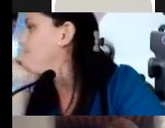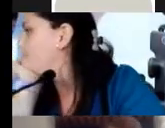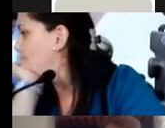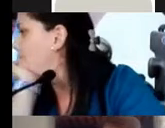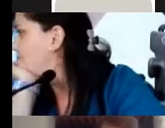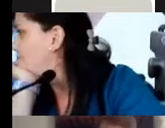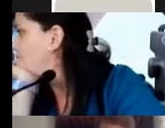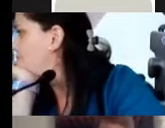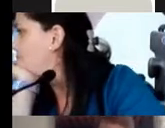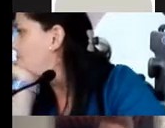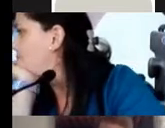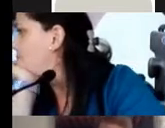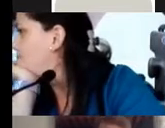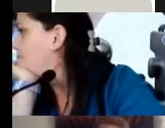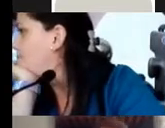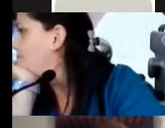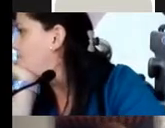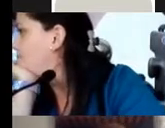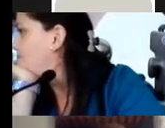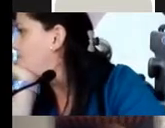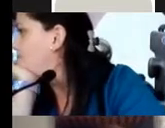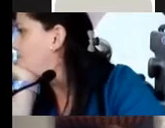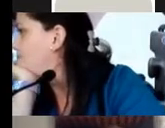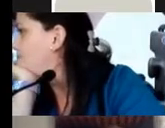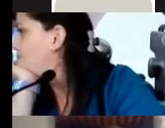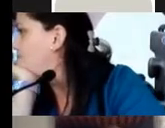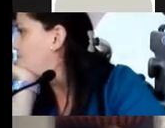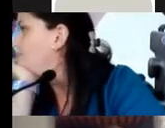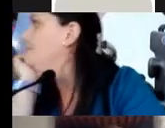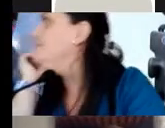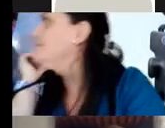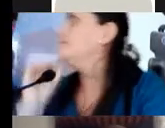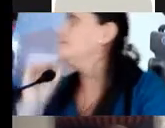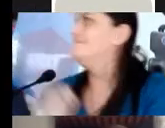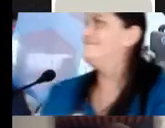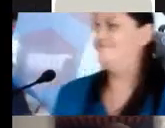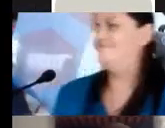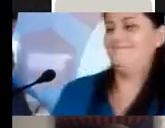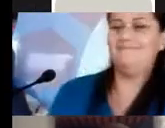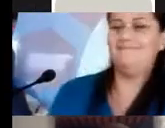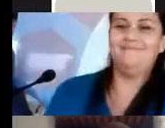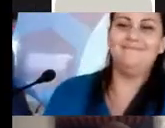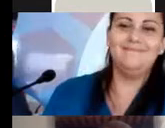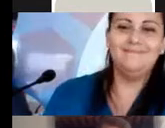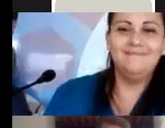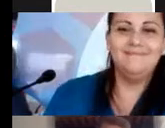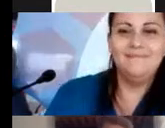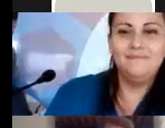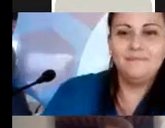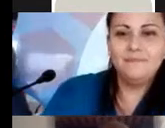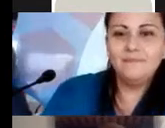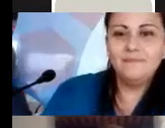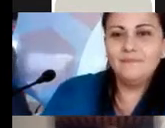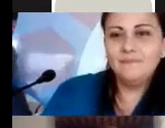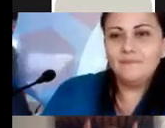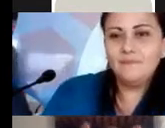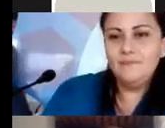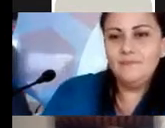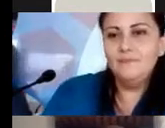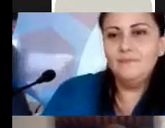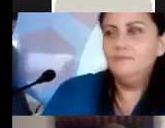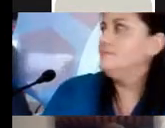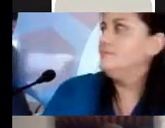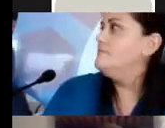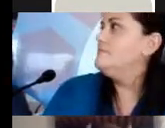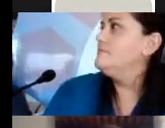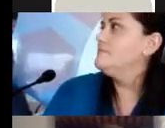bien que tiene que ver con la experiencia que tiene el operador, el que va a generar el sistema postural, que ya está